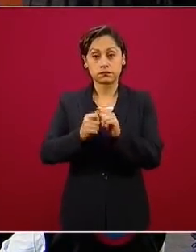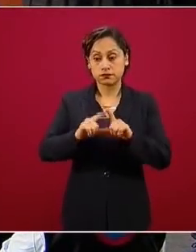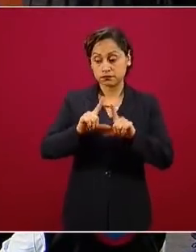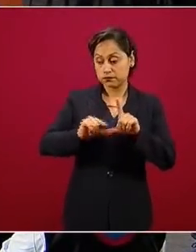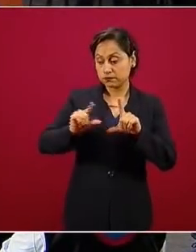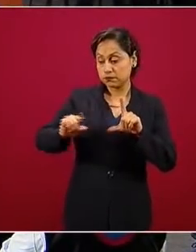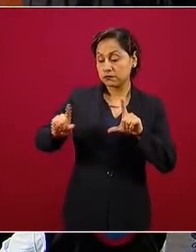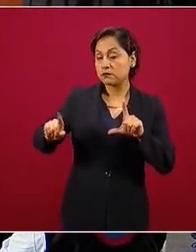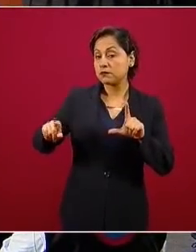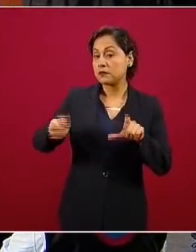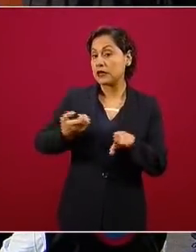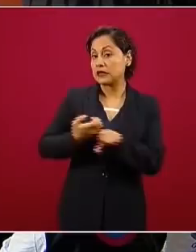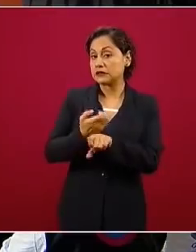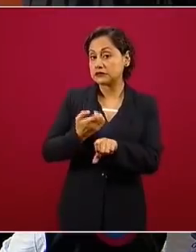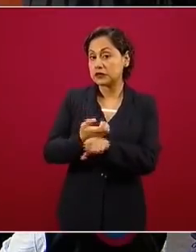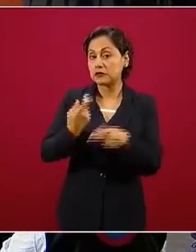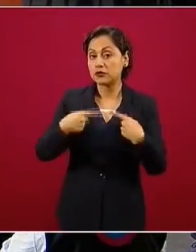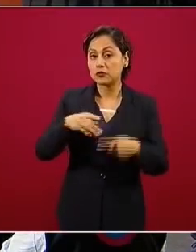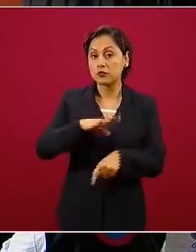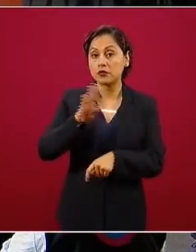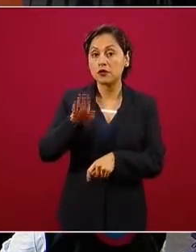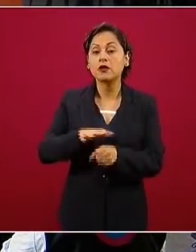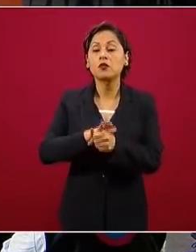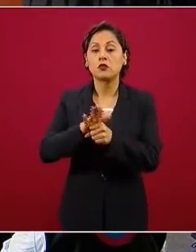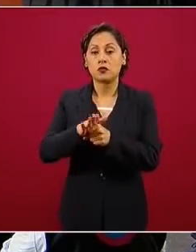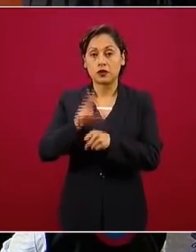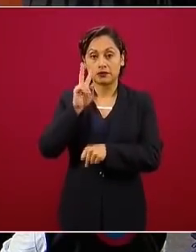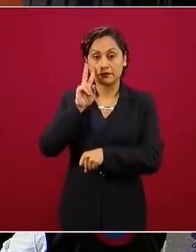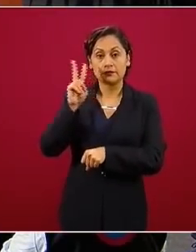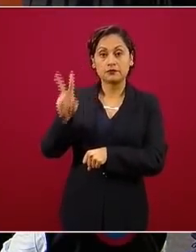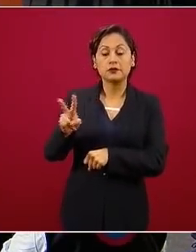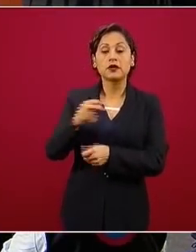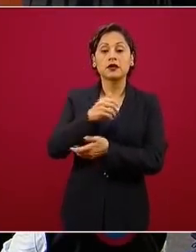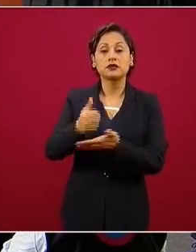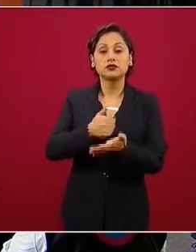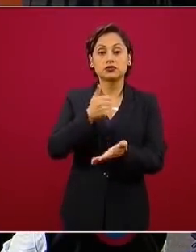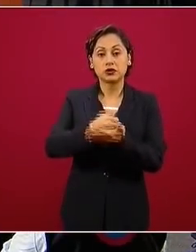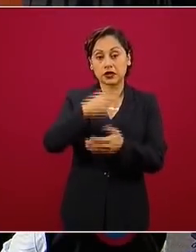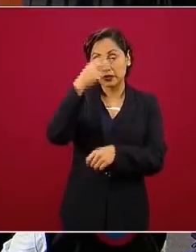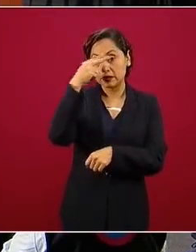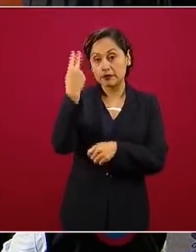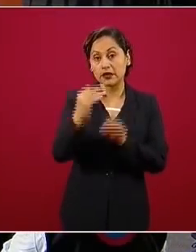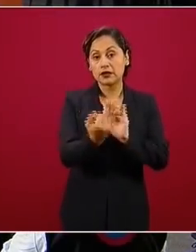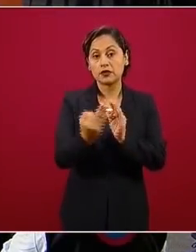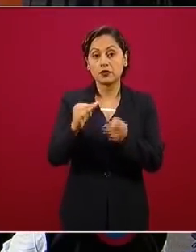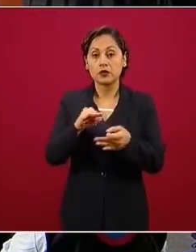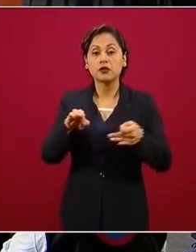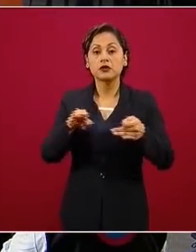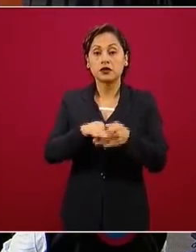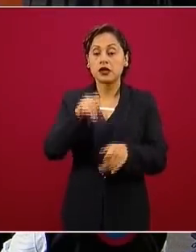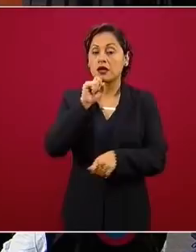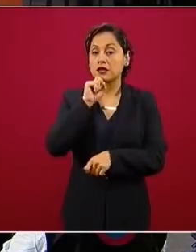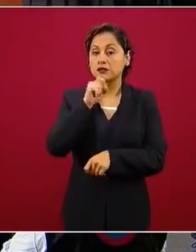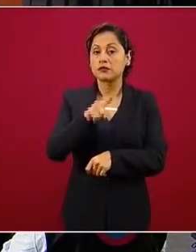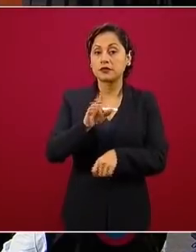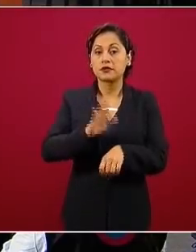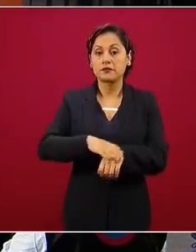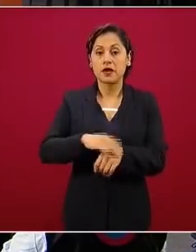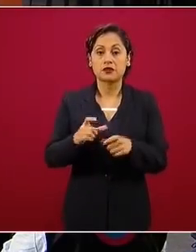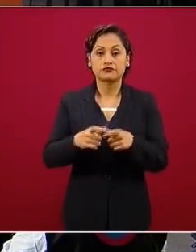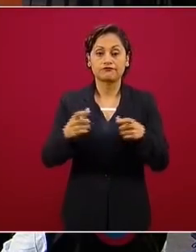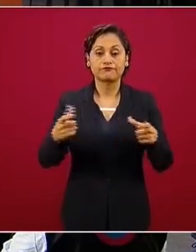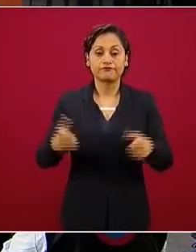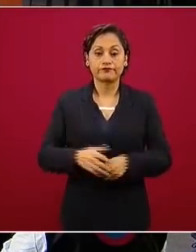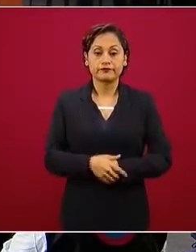y vemos desde luego que la zona conurbada del Valle de México es la que tiene la mayor carga de enfermedad. En la siguiente vemos